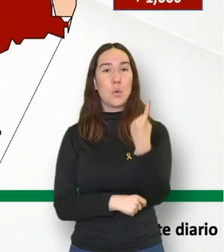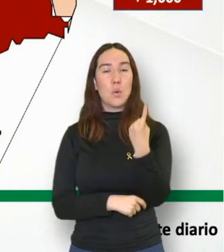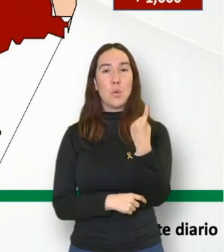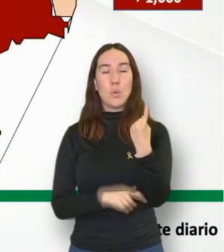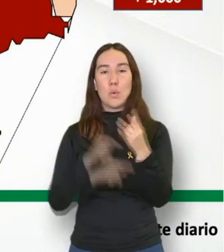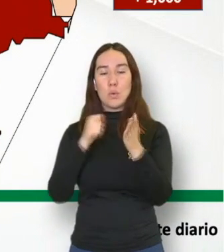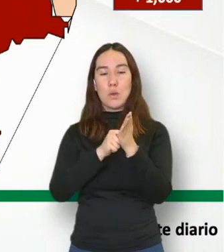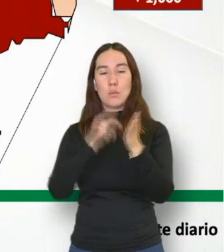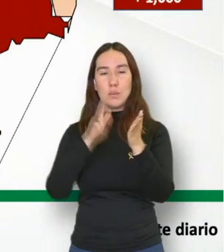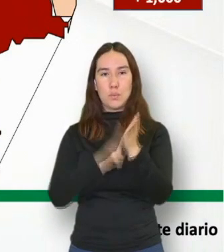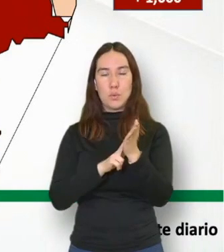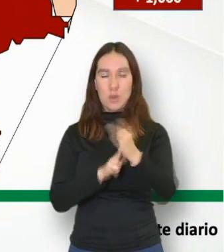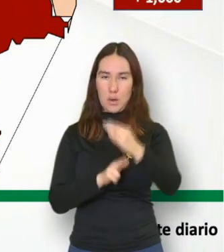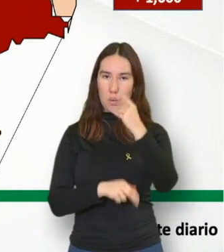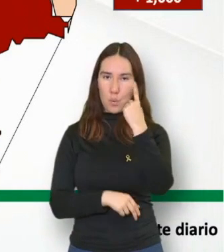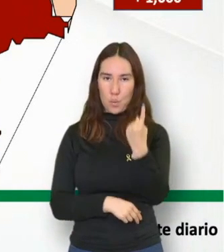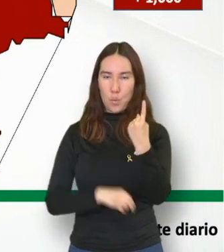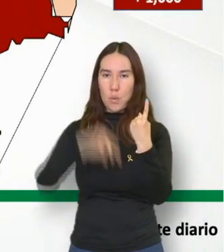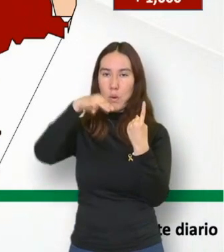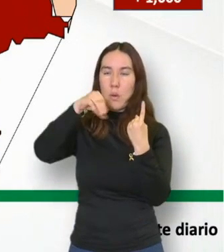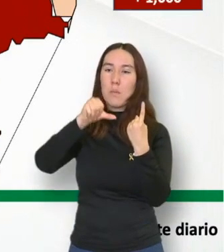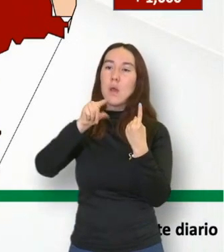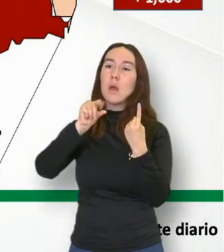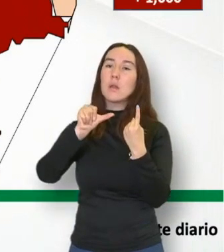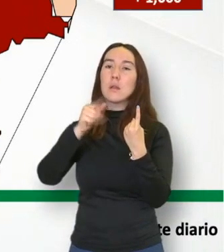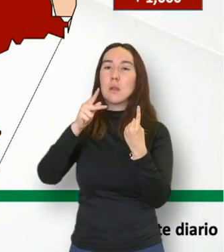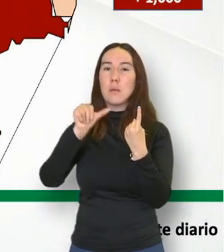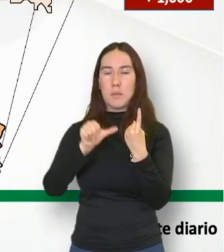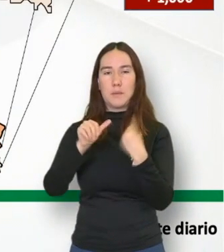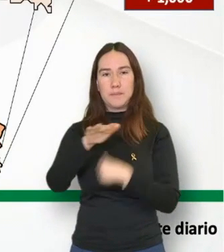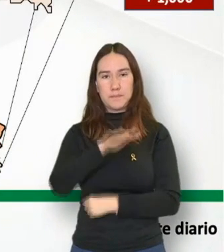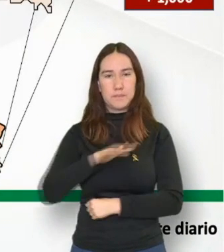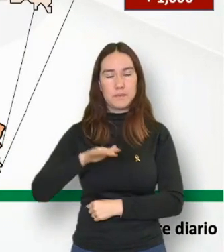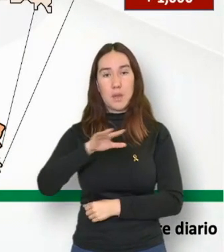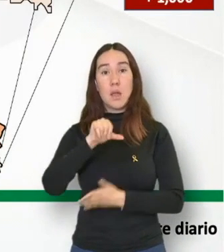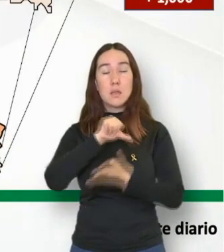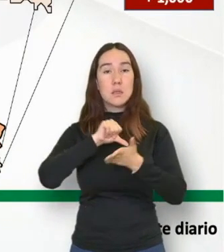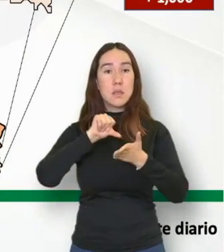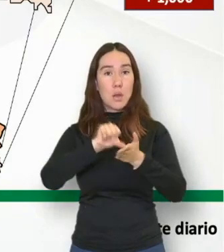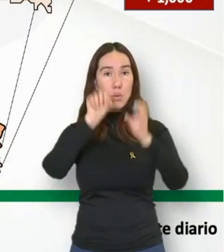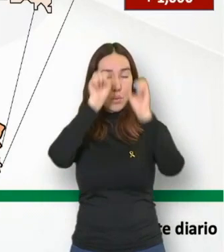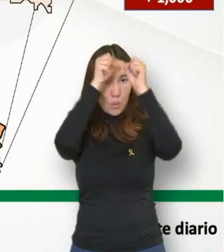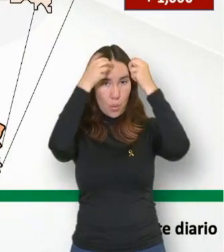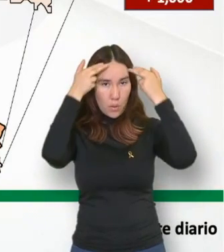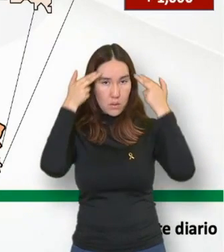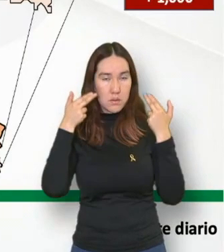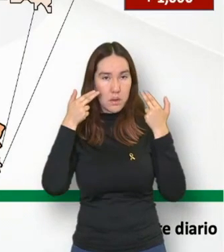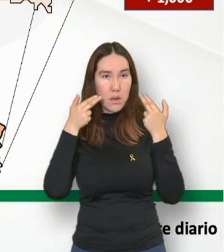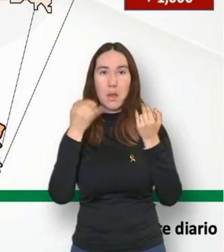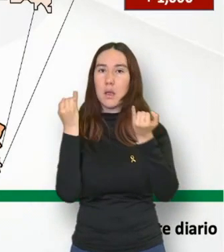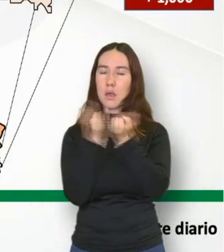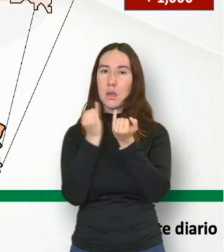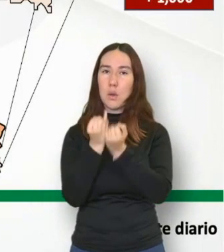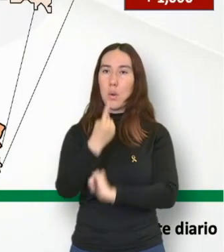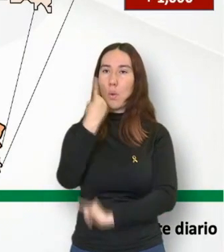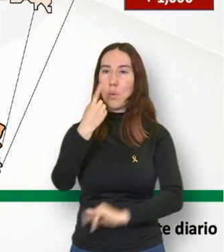tamazunchale y otro más en el municipio de matlapa y bueno en la parte centro de esta zona de la región huasteca pues estamos teniendo también